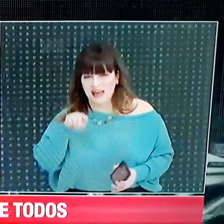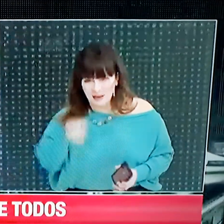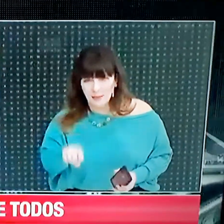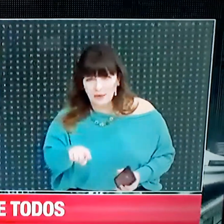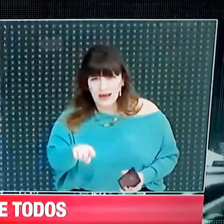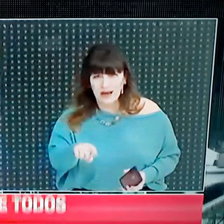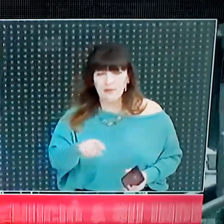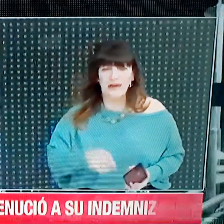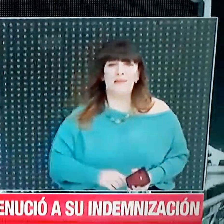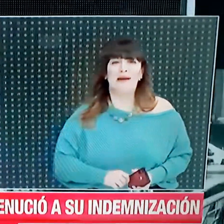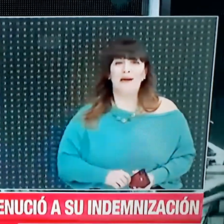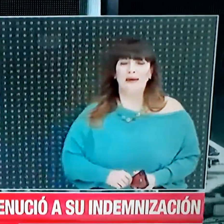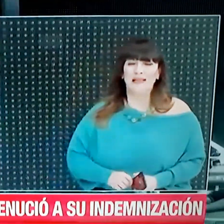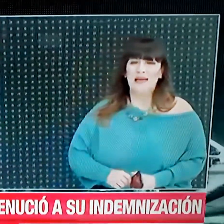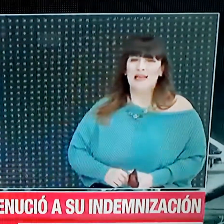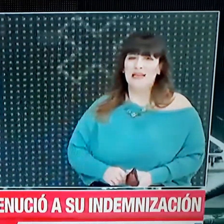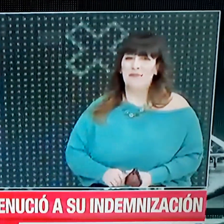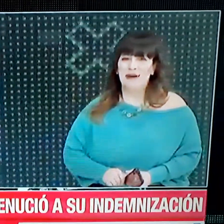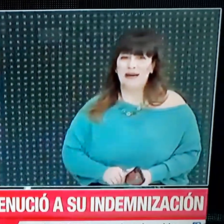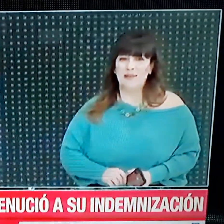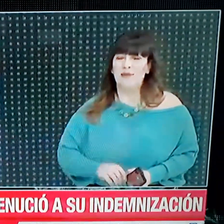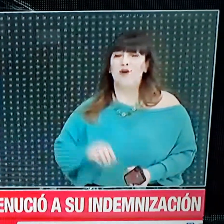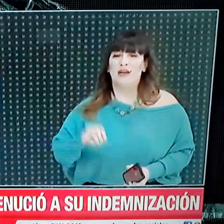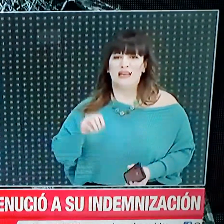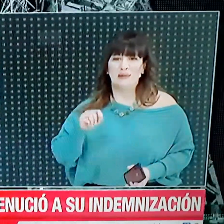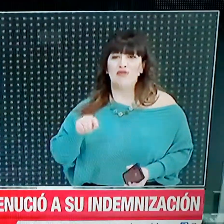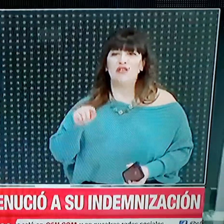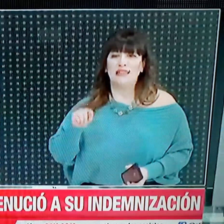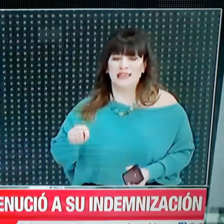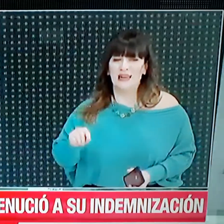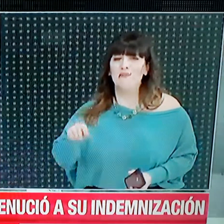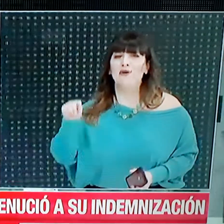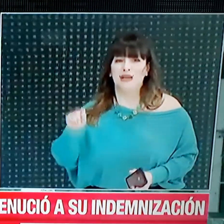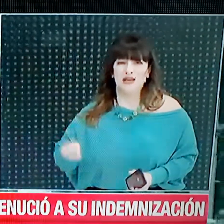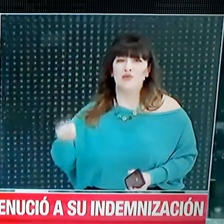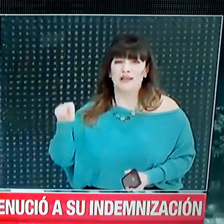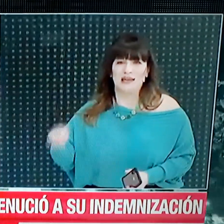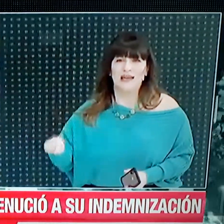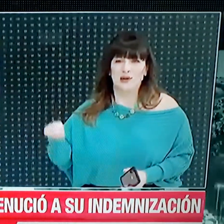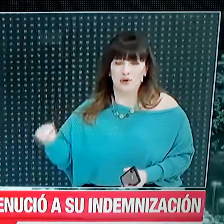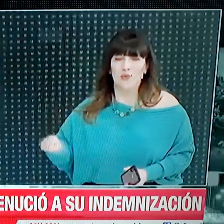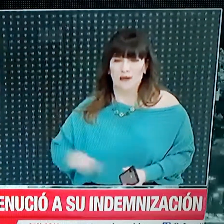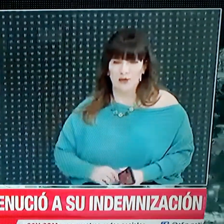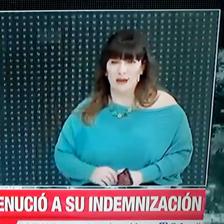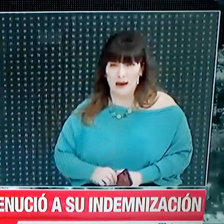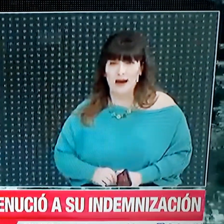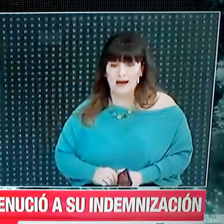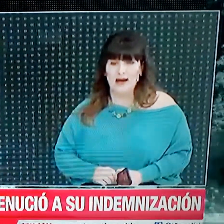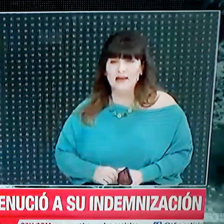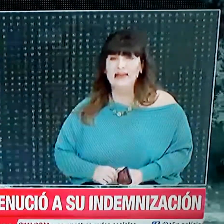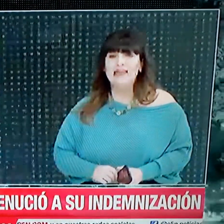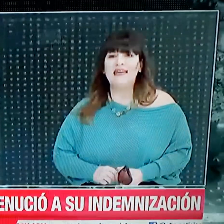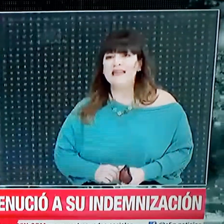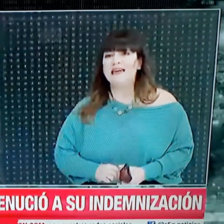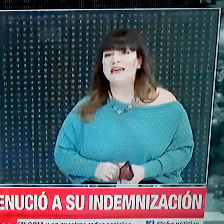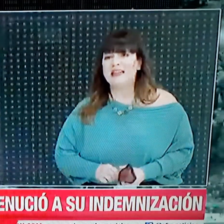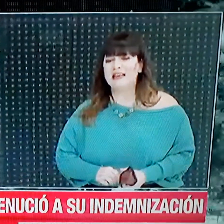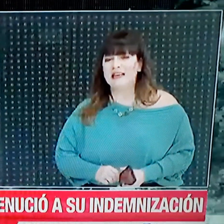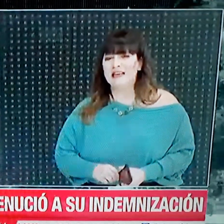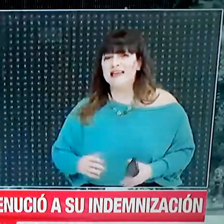y repudiar las palabras de expert, pero le damos entidad porque es un legislador ocupando una banca, y